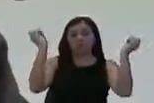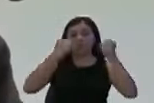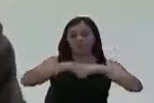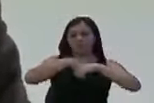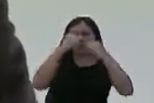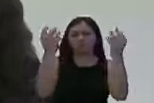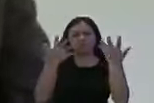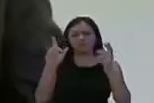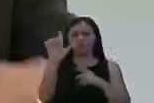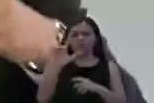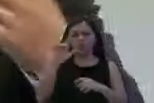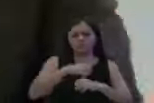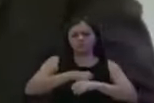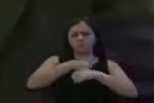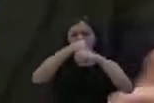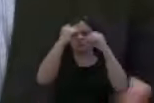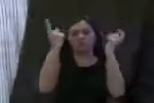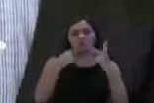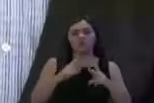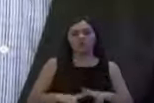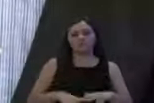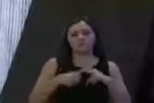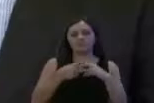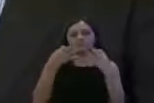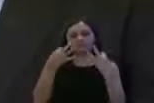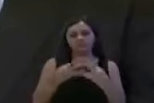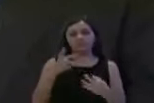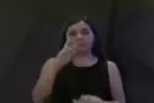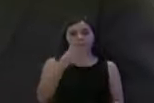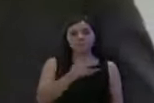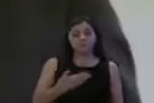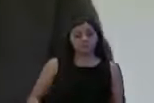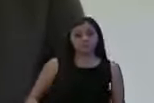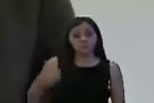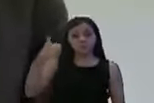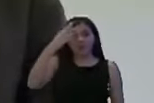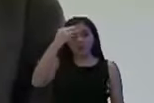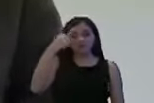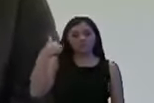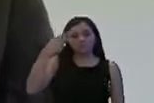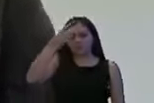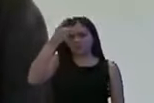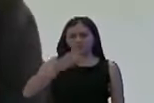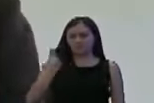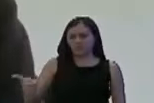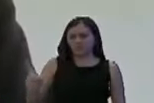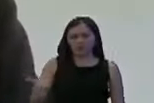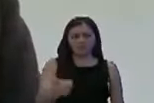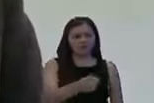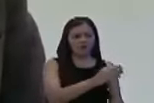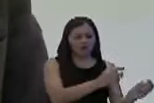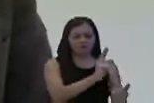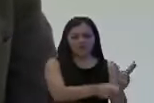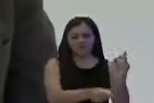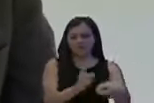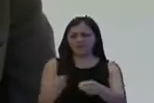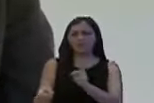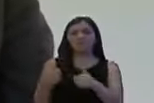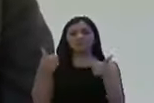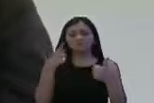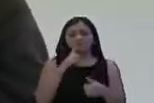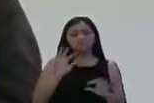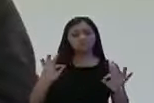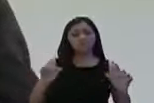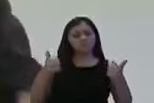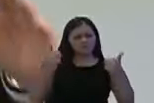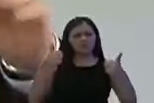que empezar nuevamente Bueno lo hizo muy bien el vicepresidente pero tomar decisiones a ordenar el país y ustedes ven que lo